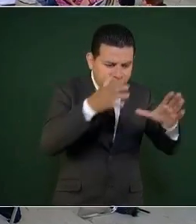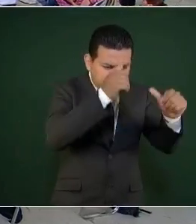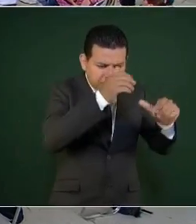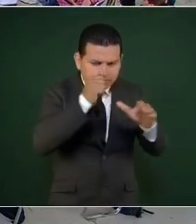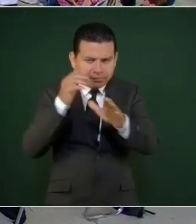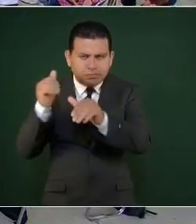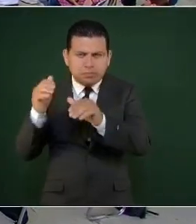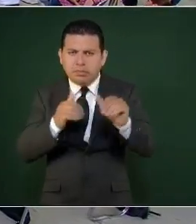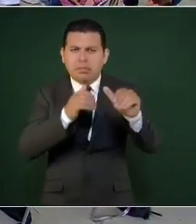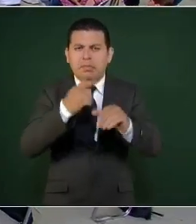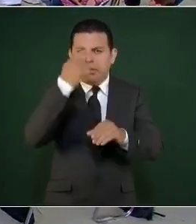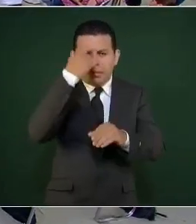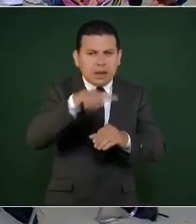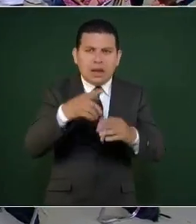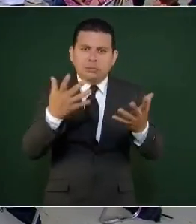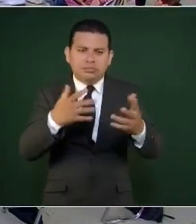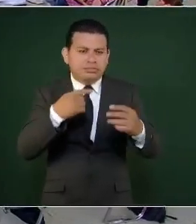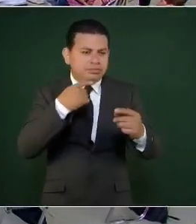lleve a cabo